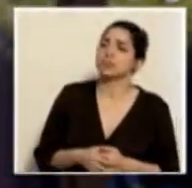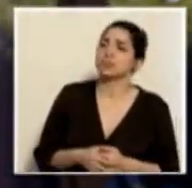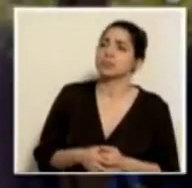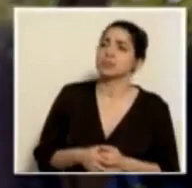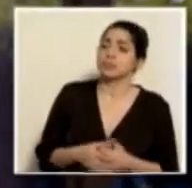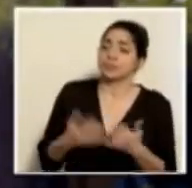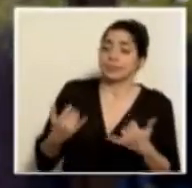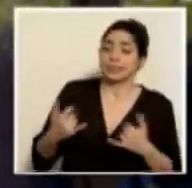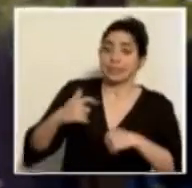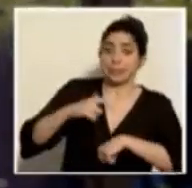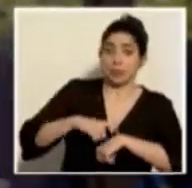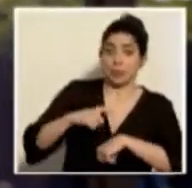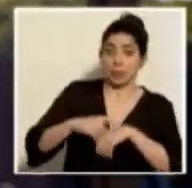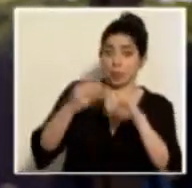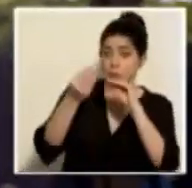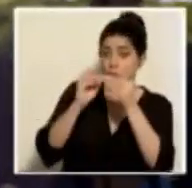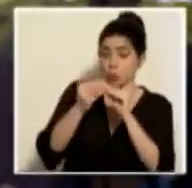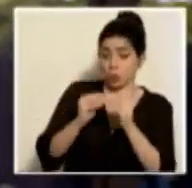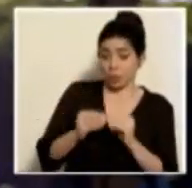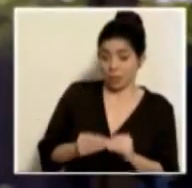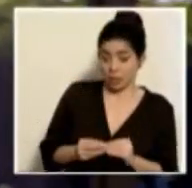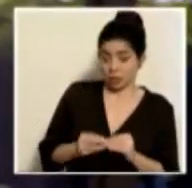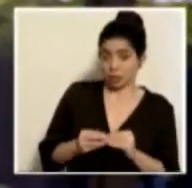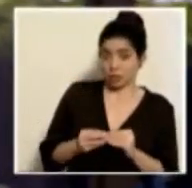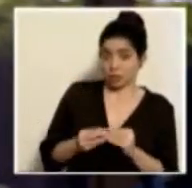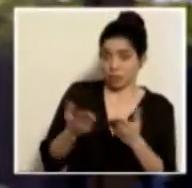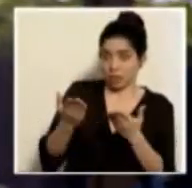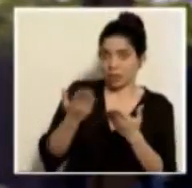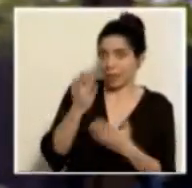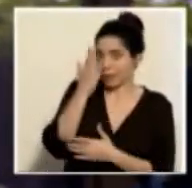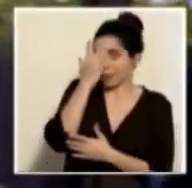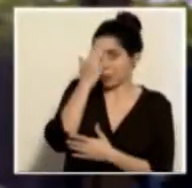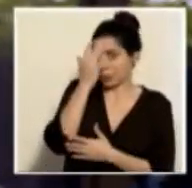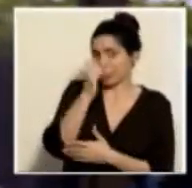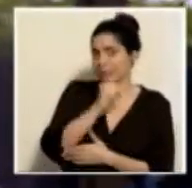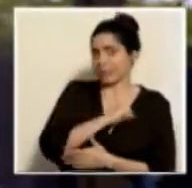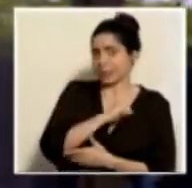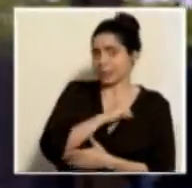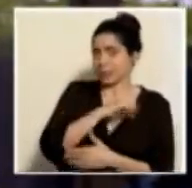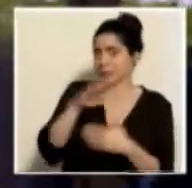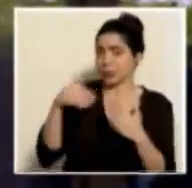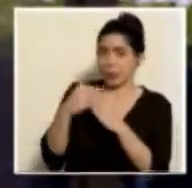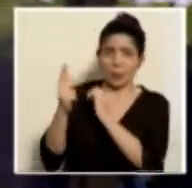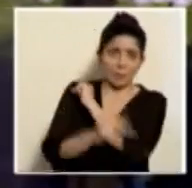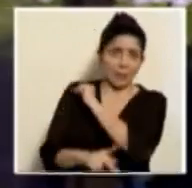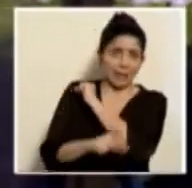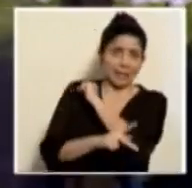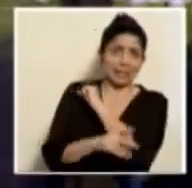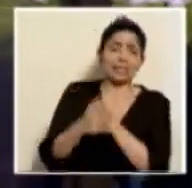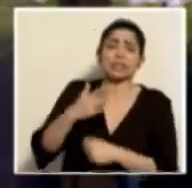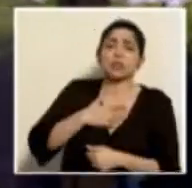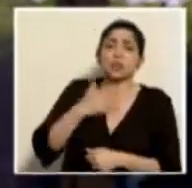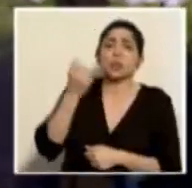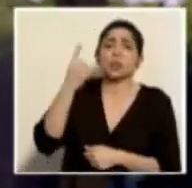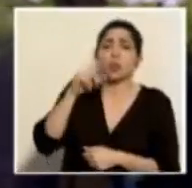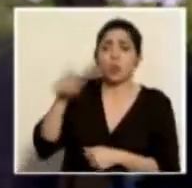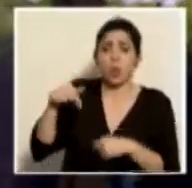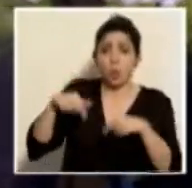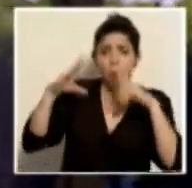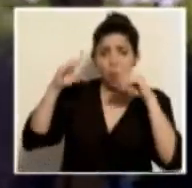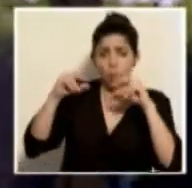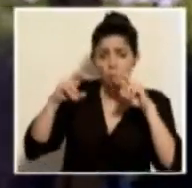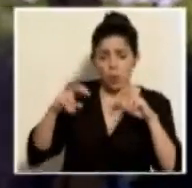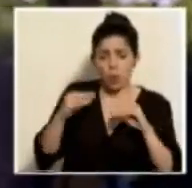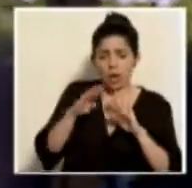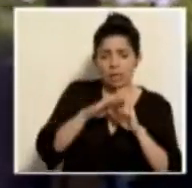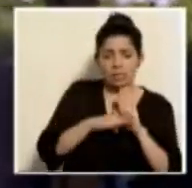A estas alturas y con estos números que creo que preocupan y asustan a todo el país, entiendo que las van a analizar esta noche las